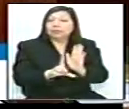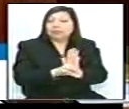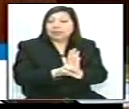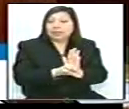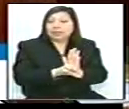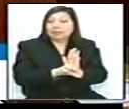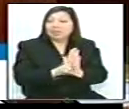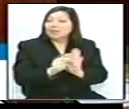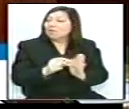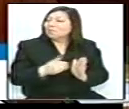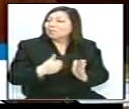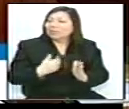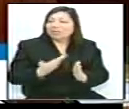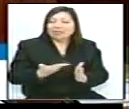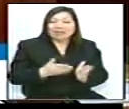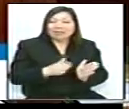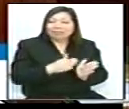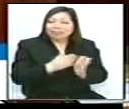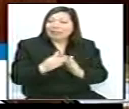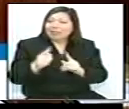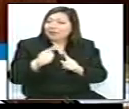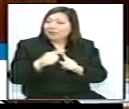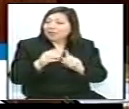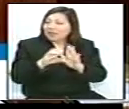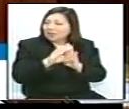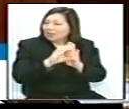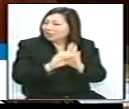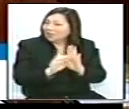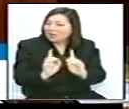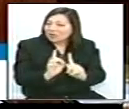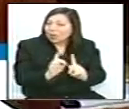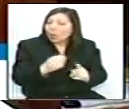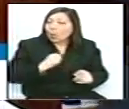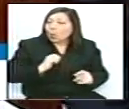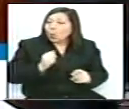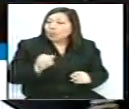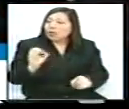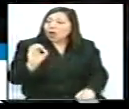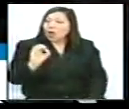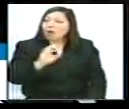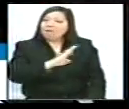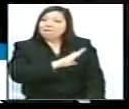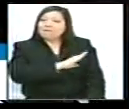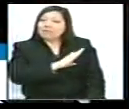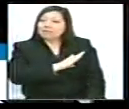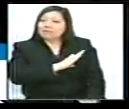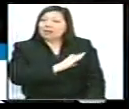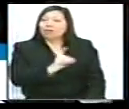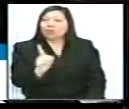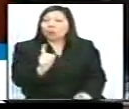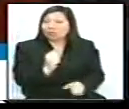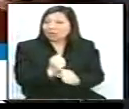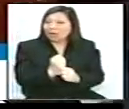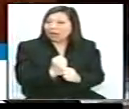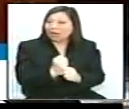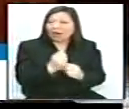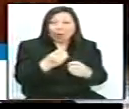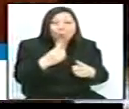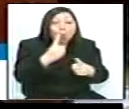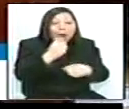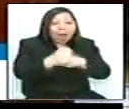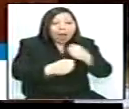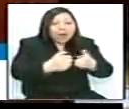miembros. No pueden ser elegidos magistrados del Tribunal Constitucional los jueces o fiscales que no han dejado el cargo con un